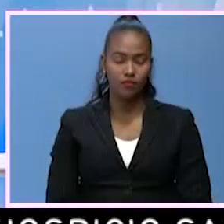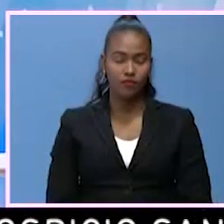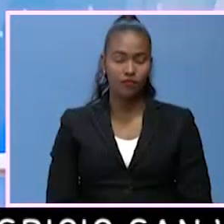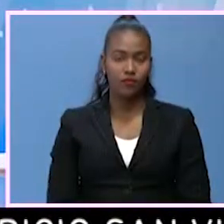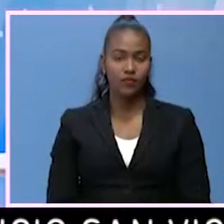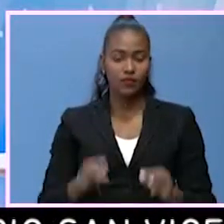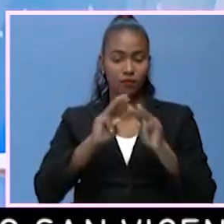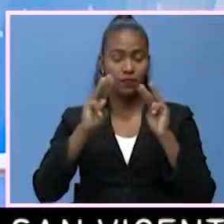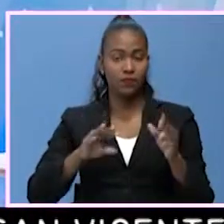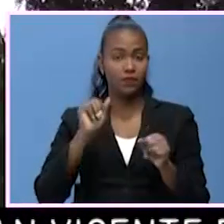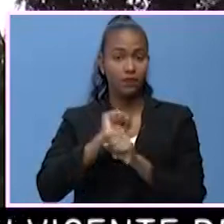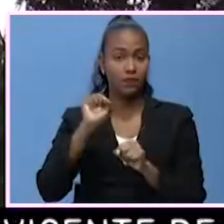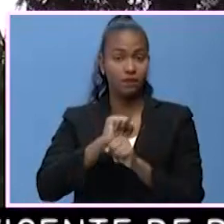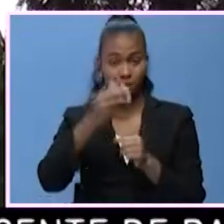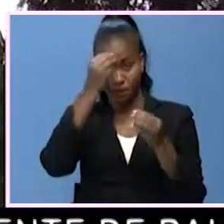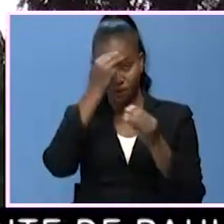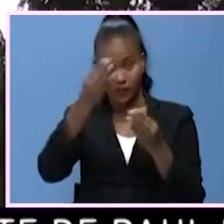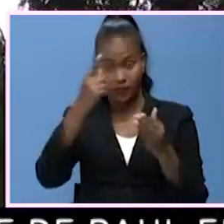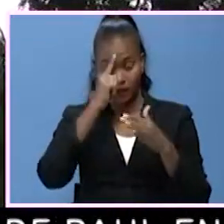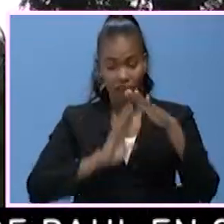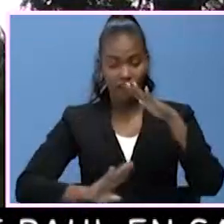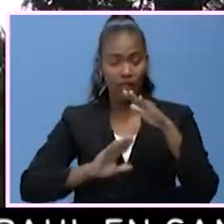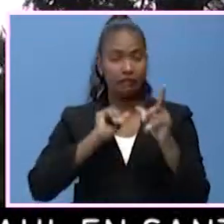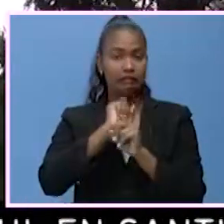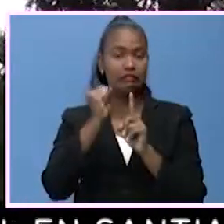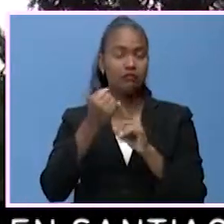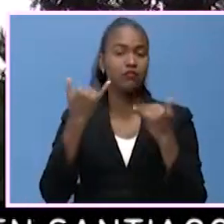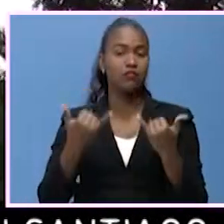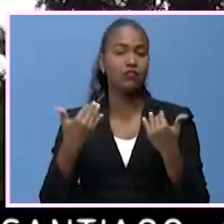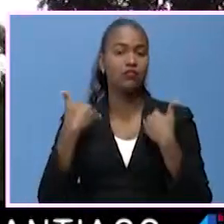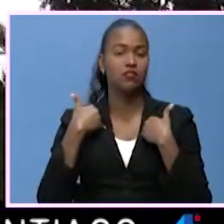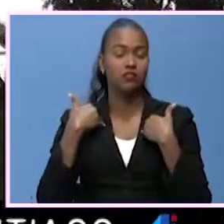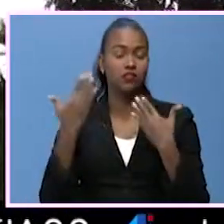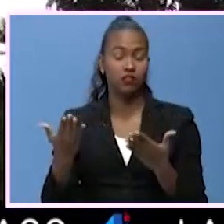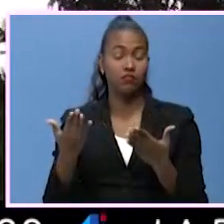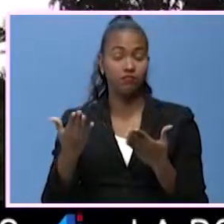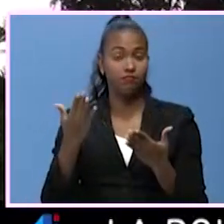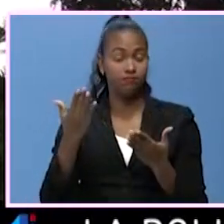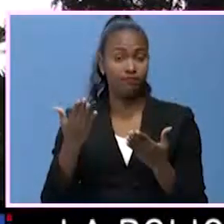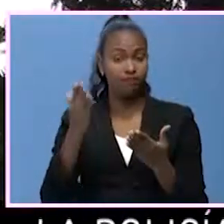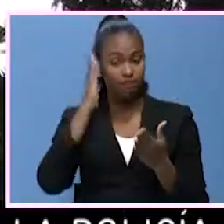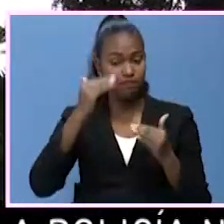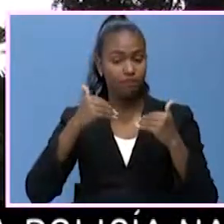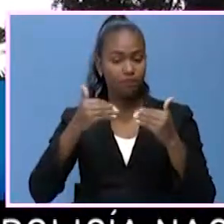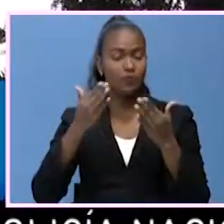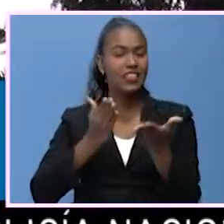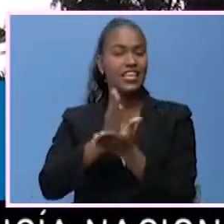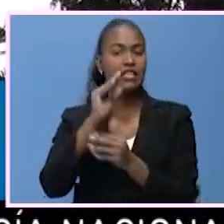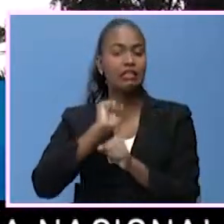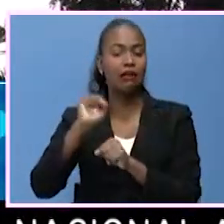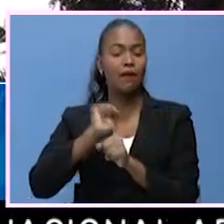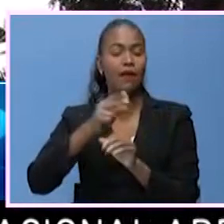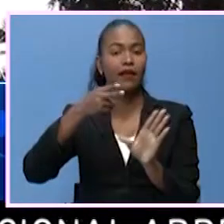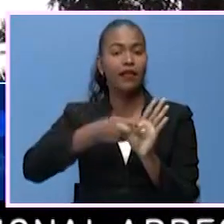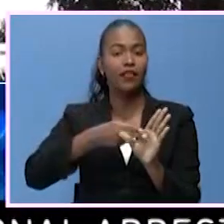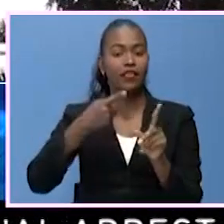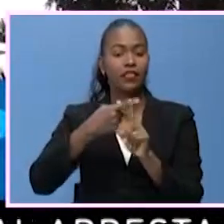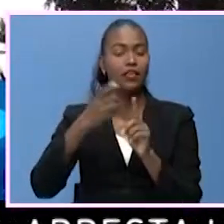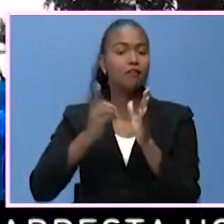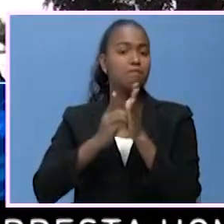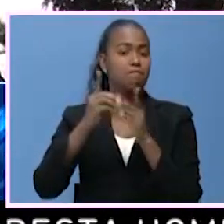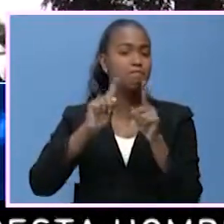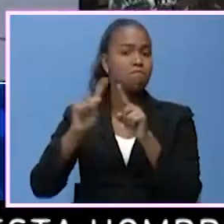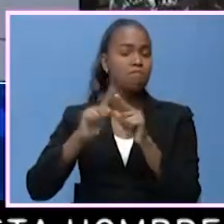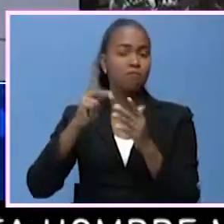El Ministerio de Trabajo informó que sobre la base de la situación actual y en su misión general de velar por los derechos de los obreros y empleadores, desarrolla